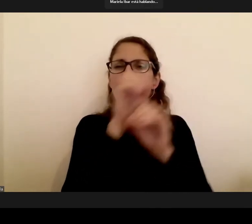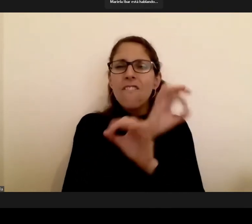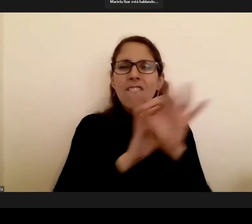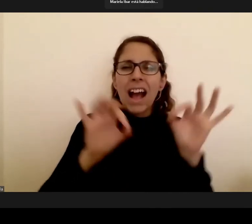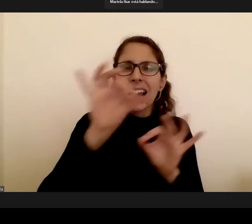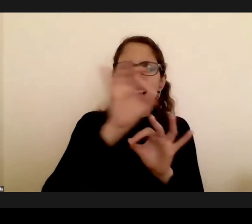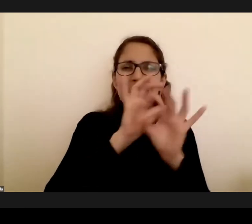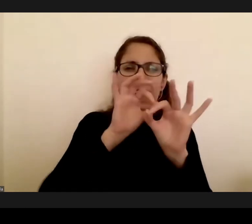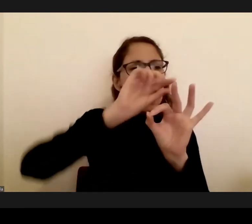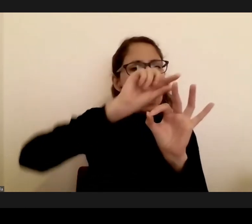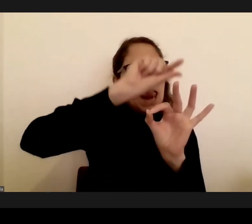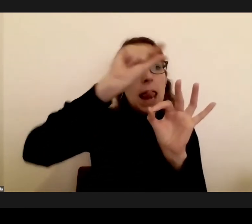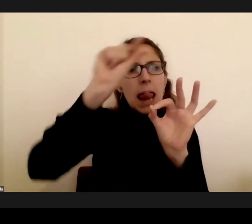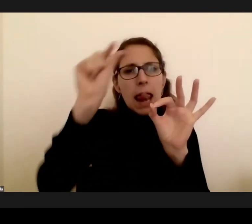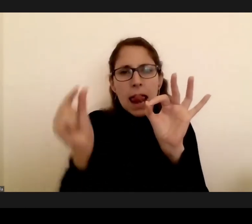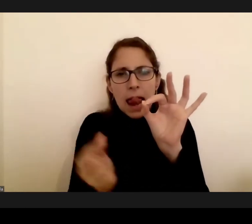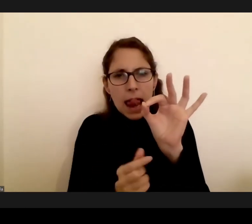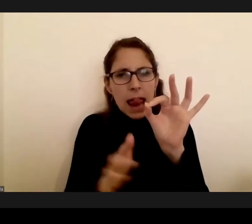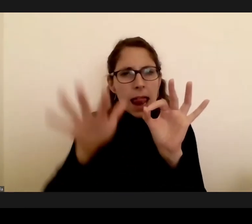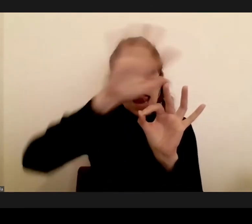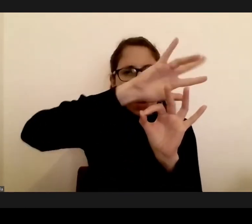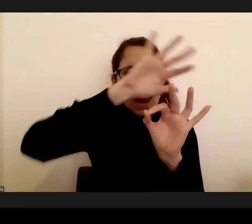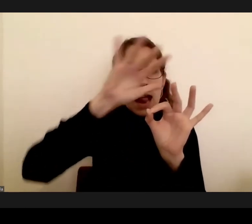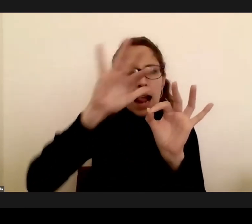algo raro?